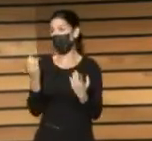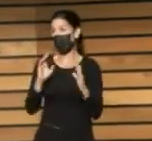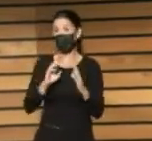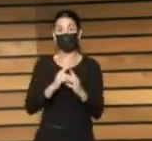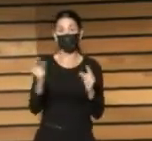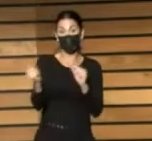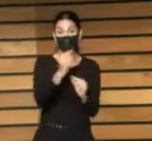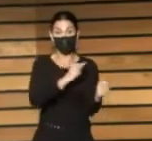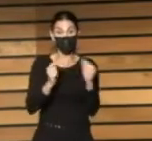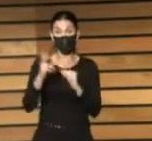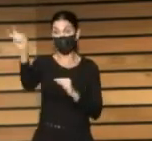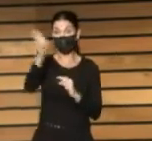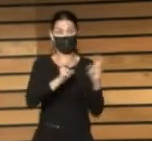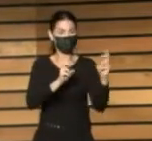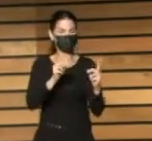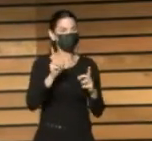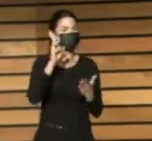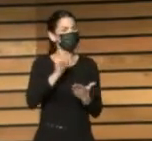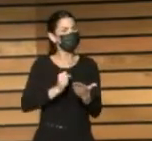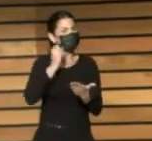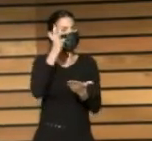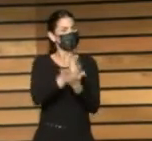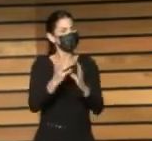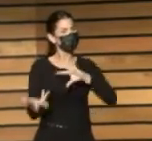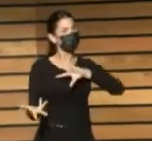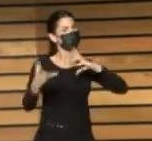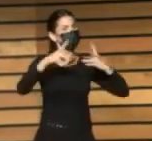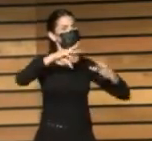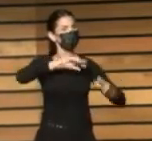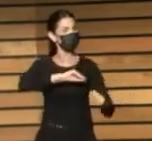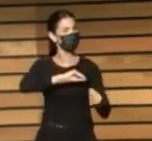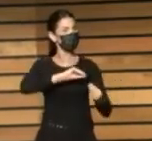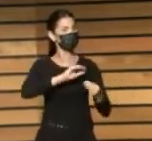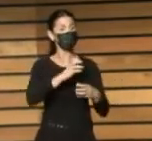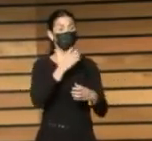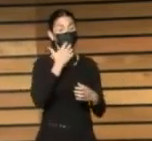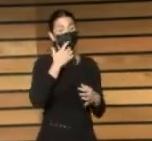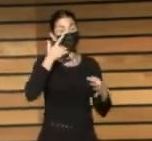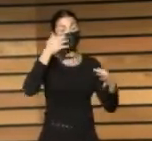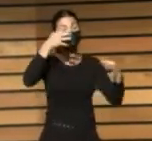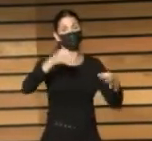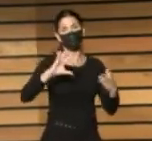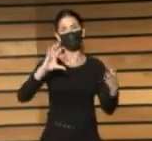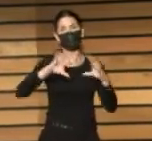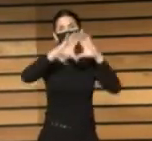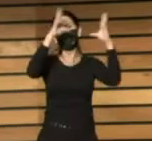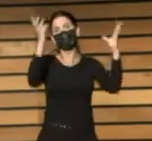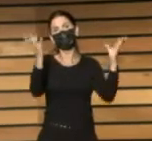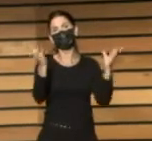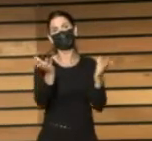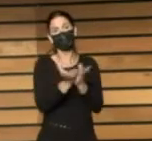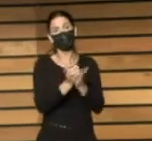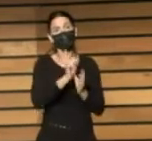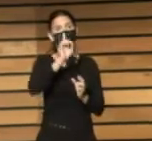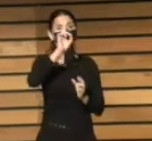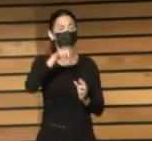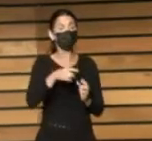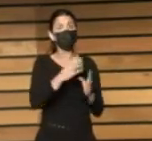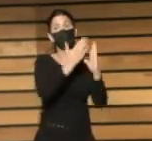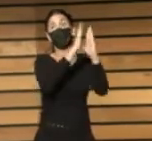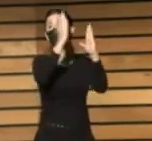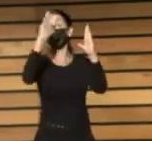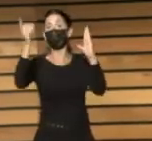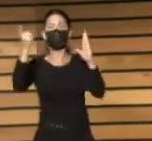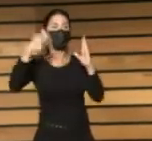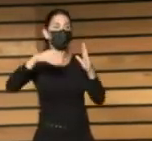que vais a hacer sobre el desafío de las transformaciones, porque efectivamente en un mundo en cambio también las bibliotecas han